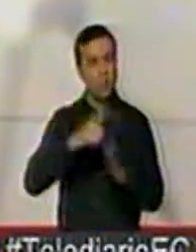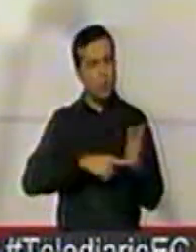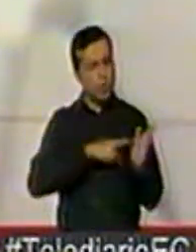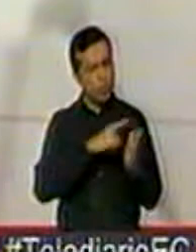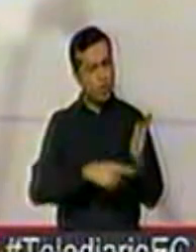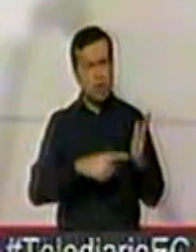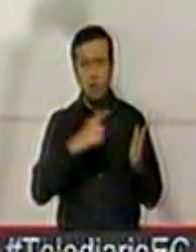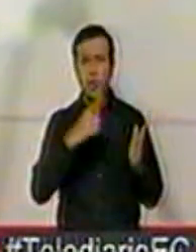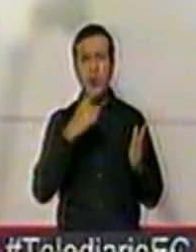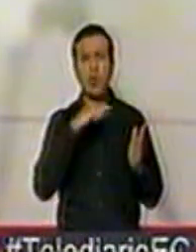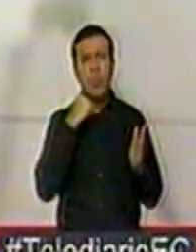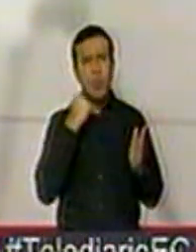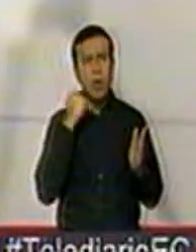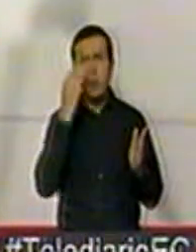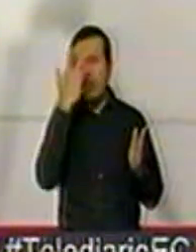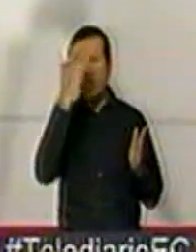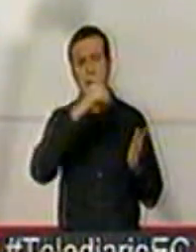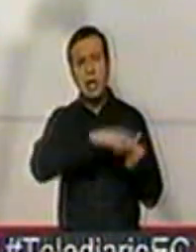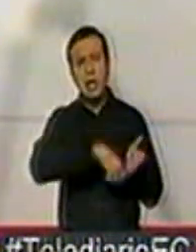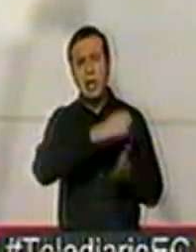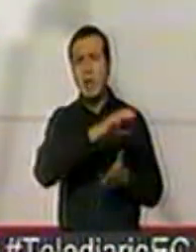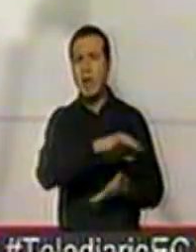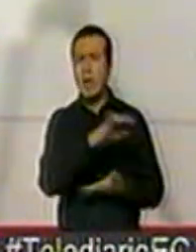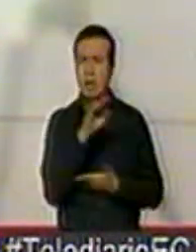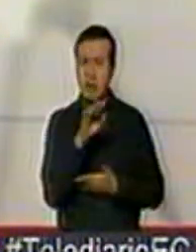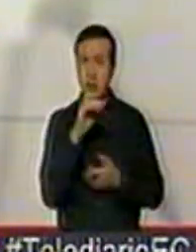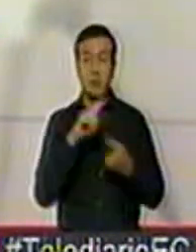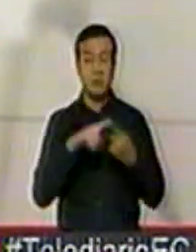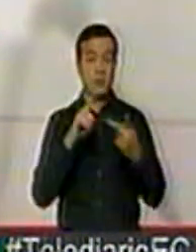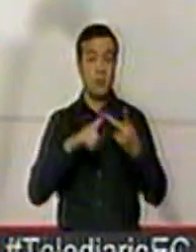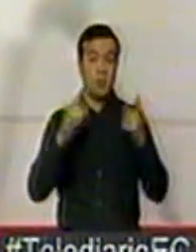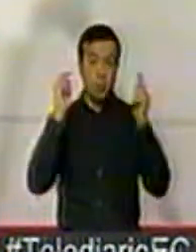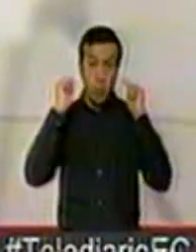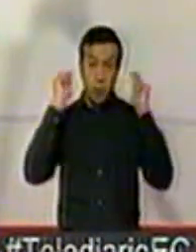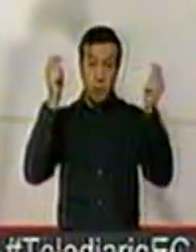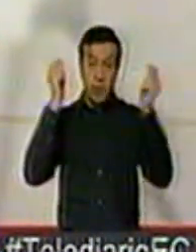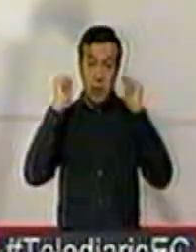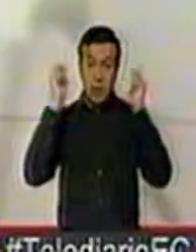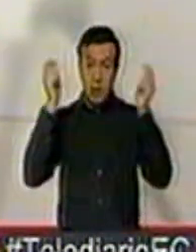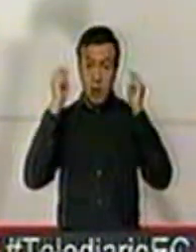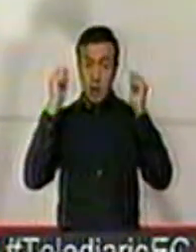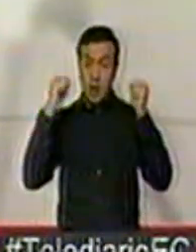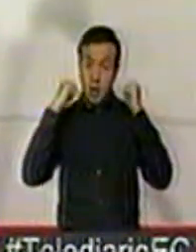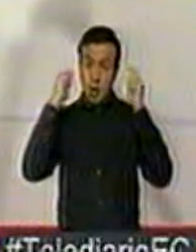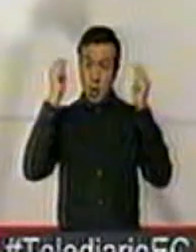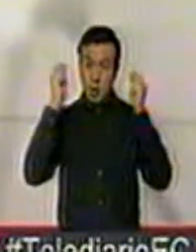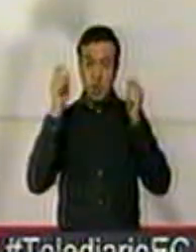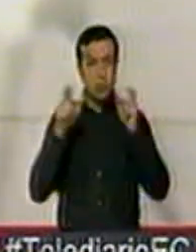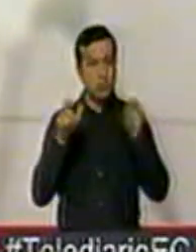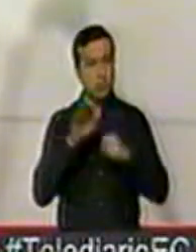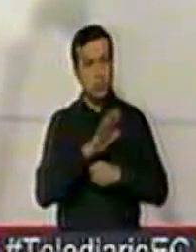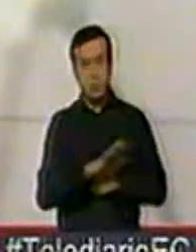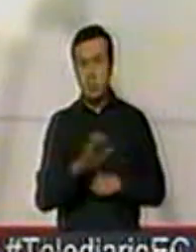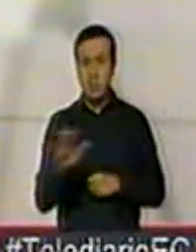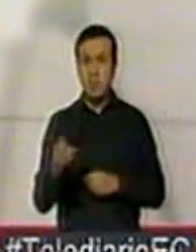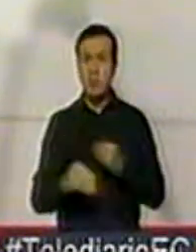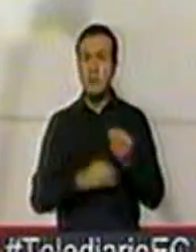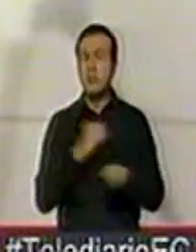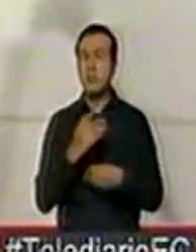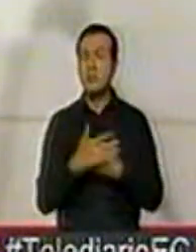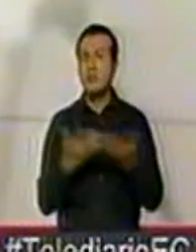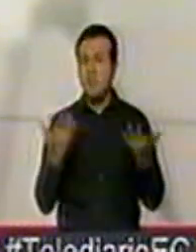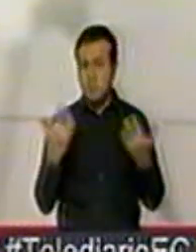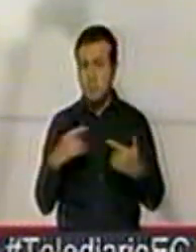lo calificaron? Luego, el proselitismo político que se ha notado de parte de ellos para